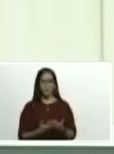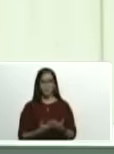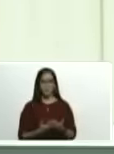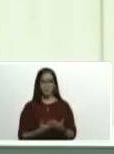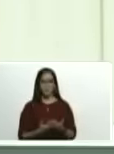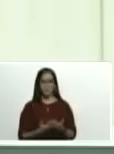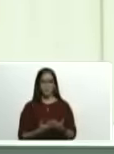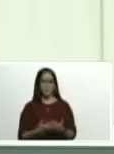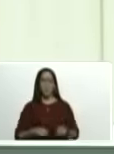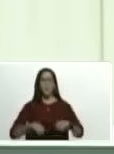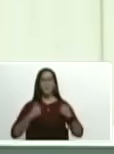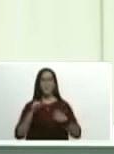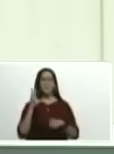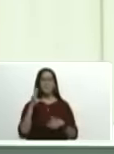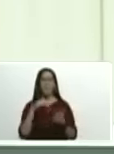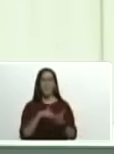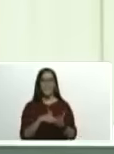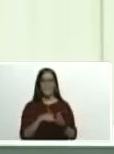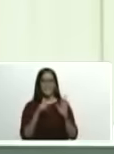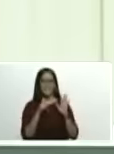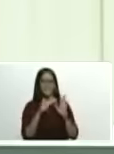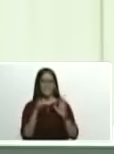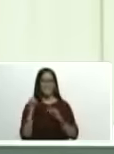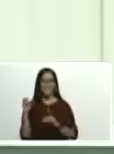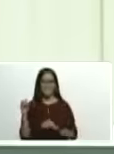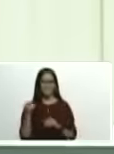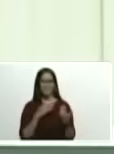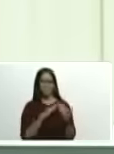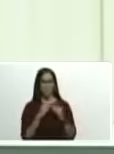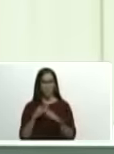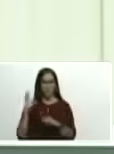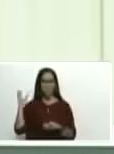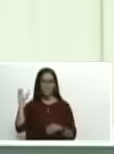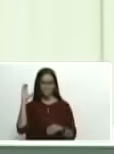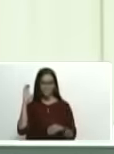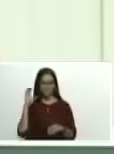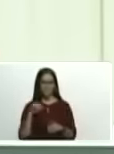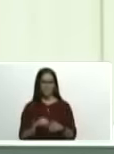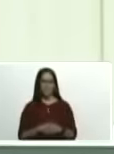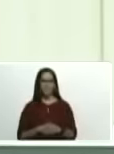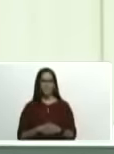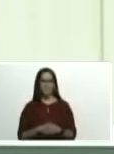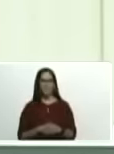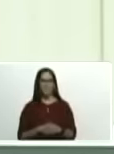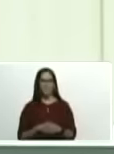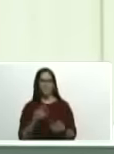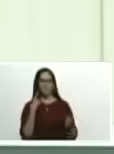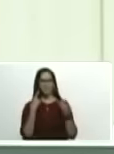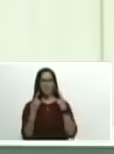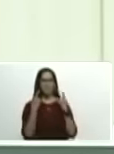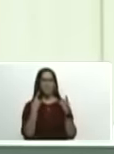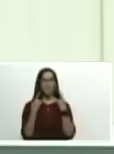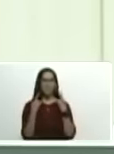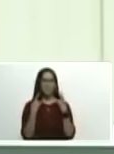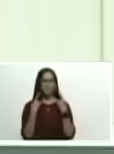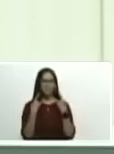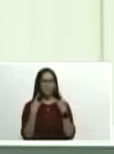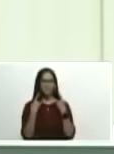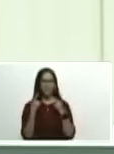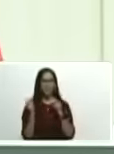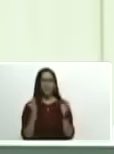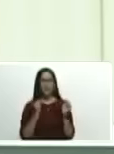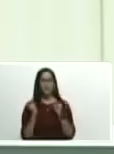a las más de 3.600 comunas del país que se activen a